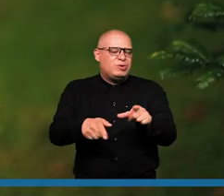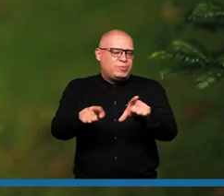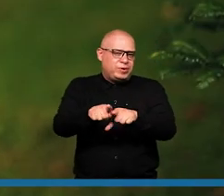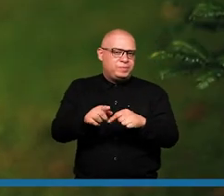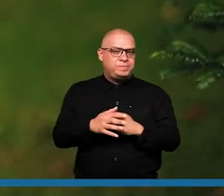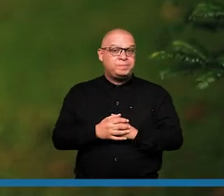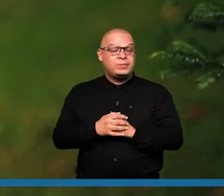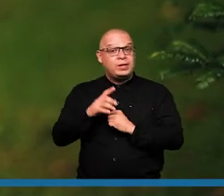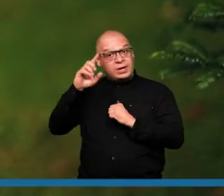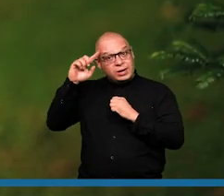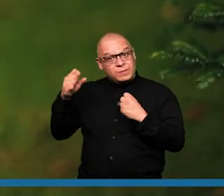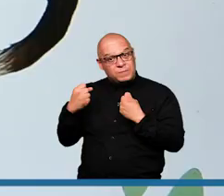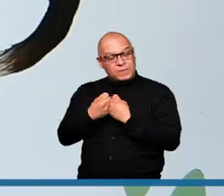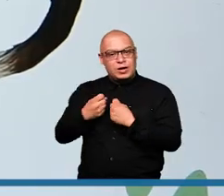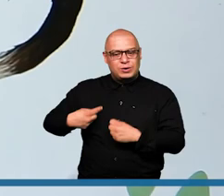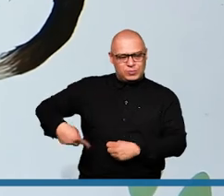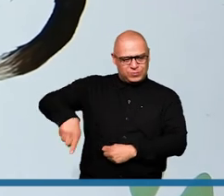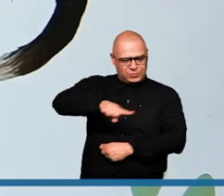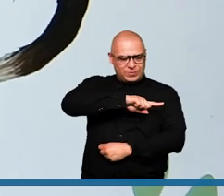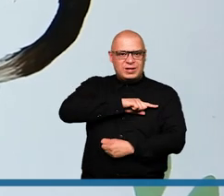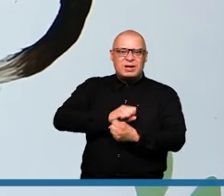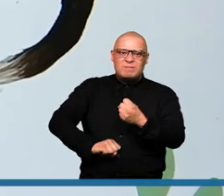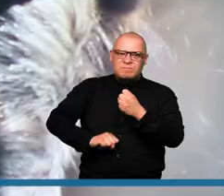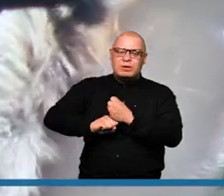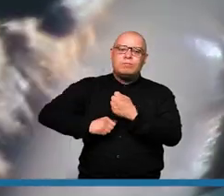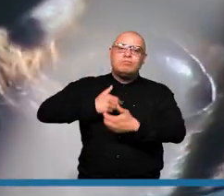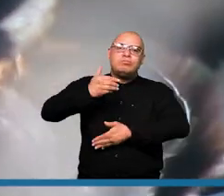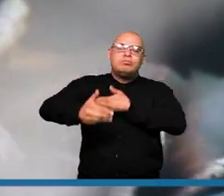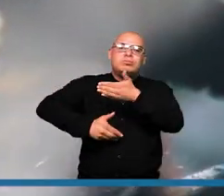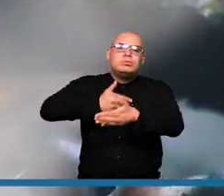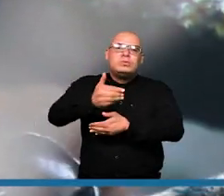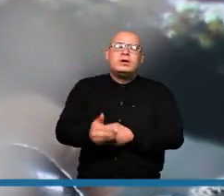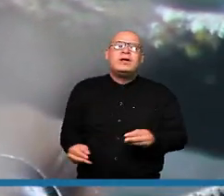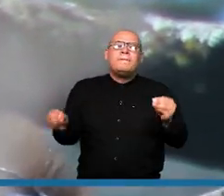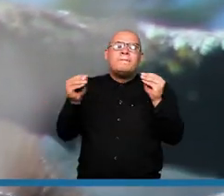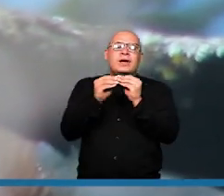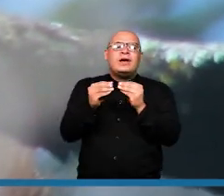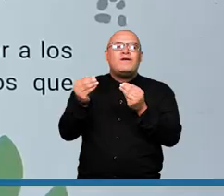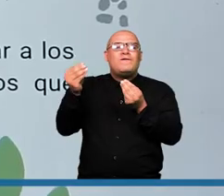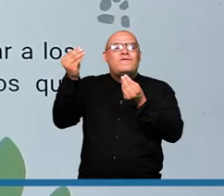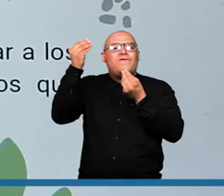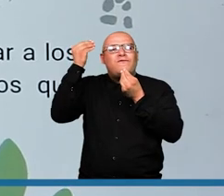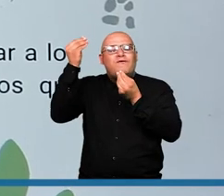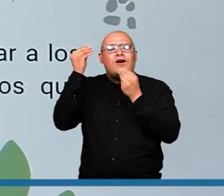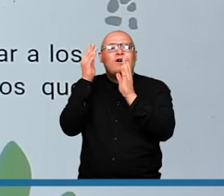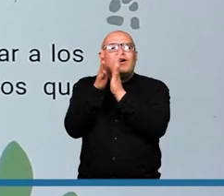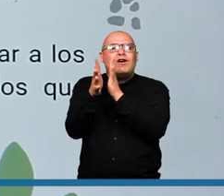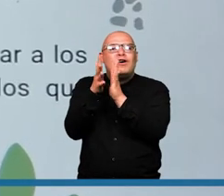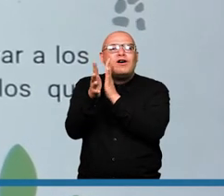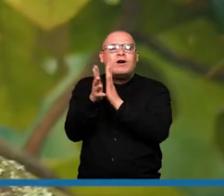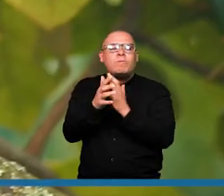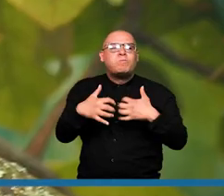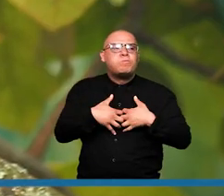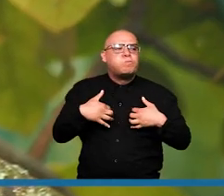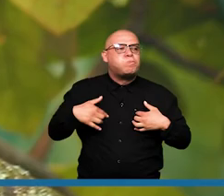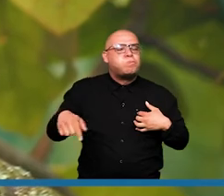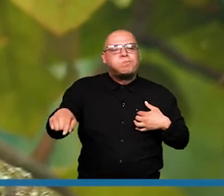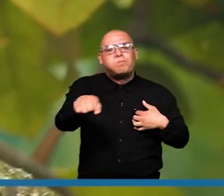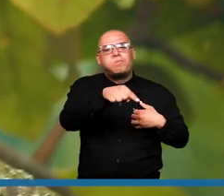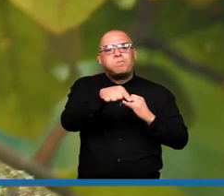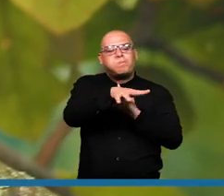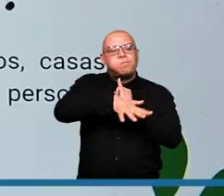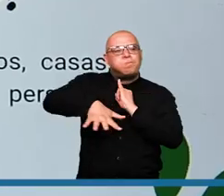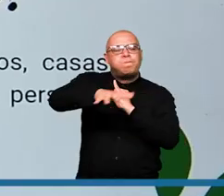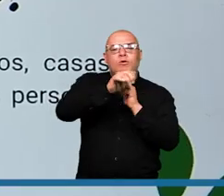aliados nos ayudan a divulgar y también nos apoyan en el proceso de información con respecto a cómo está la fauna silvestre en el Valle